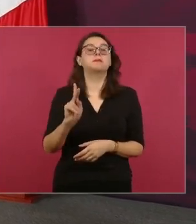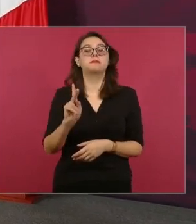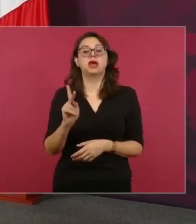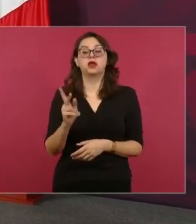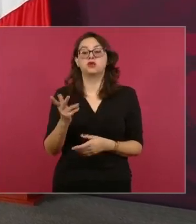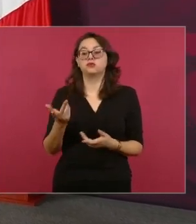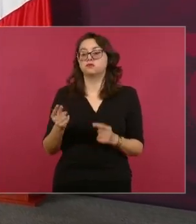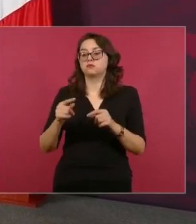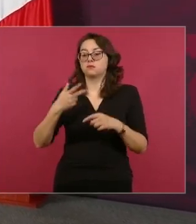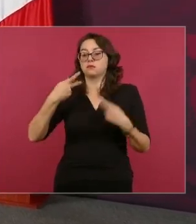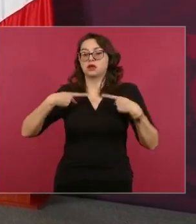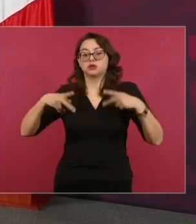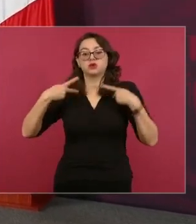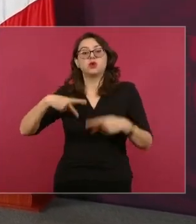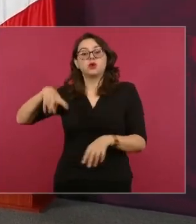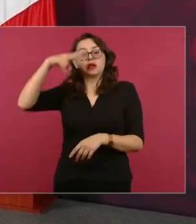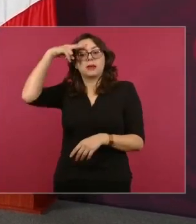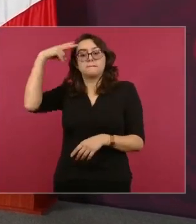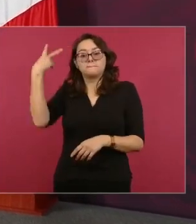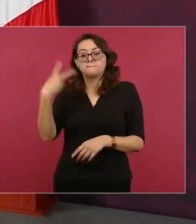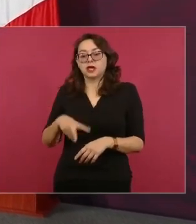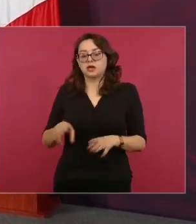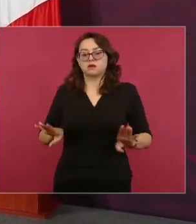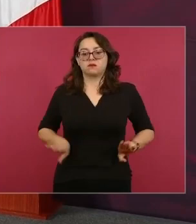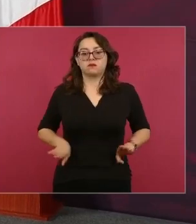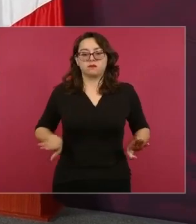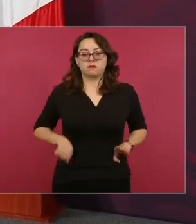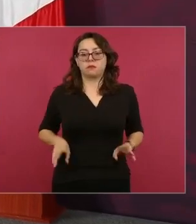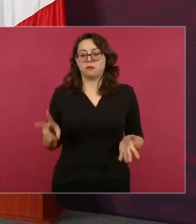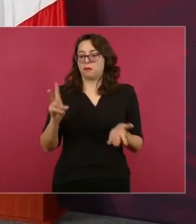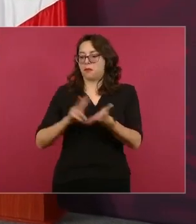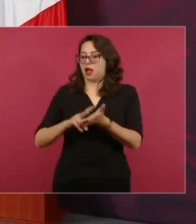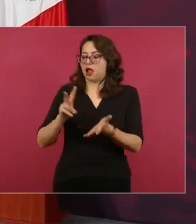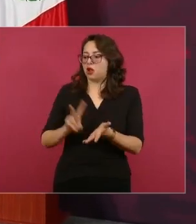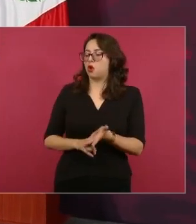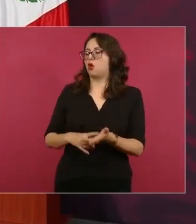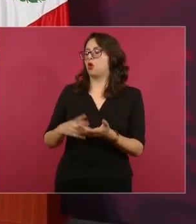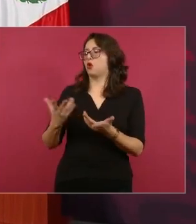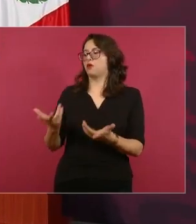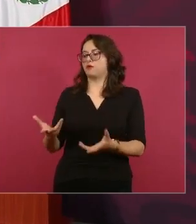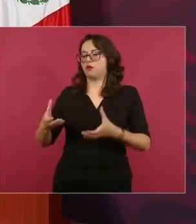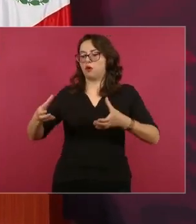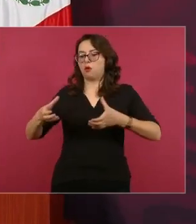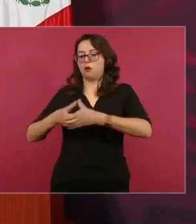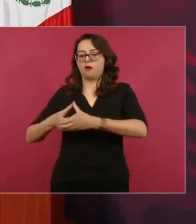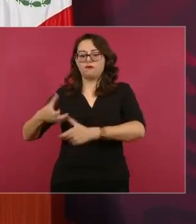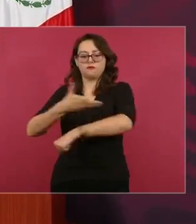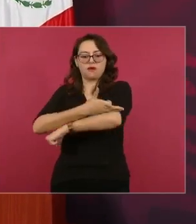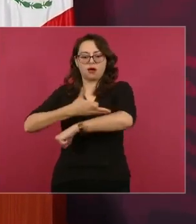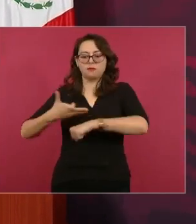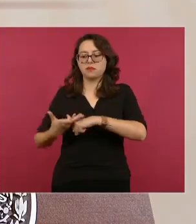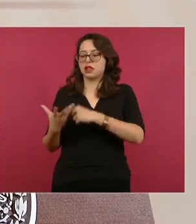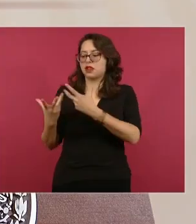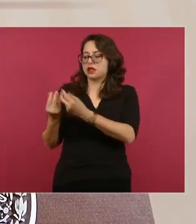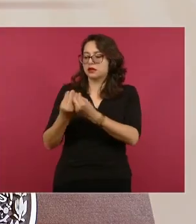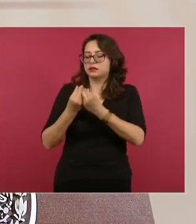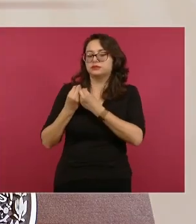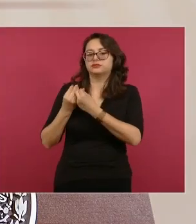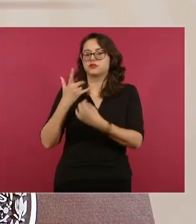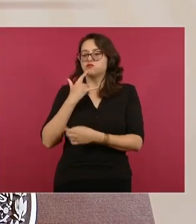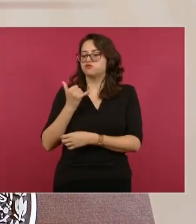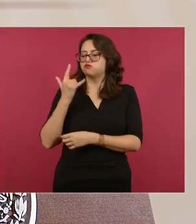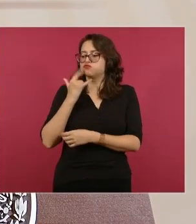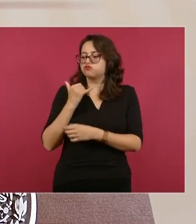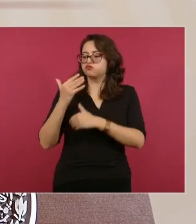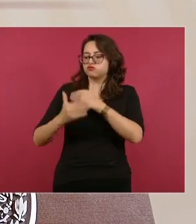todo el núcleo que ha sido la familia, que ha permitido que salgamos adelante. Entonces llevamos pues ya